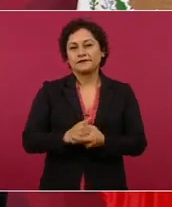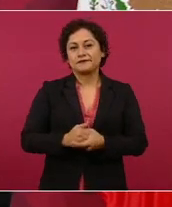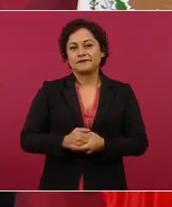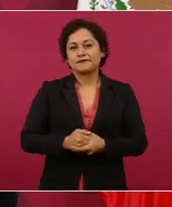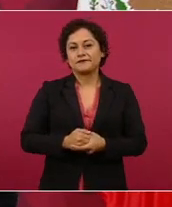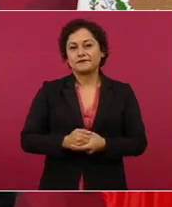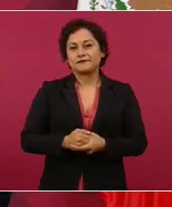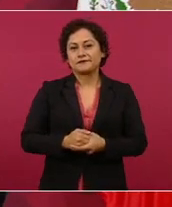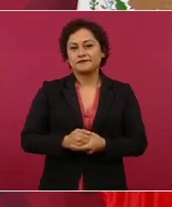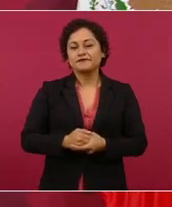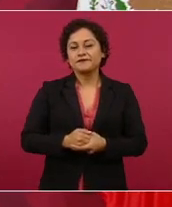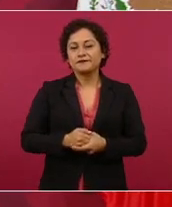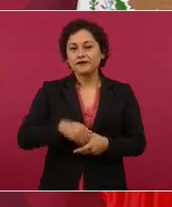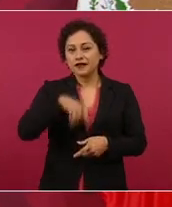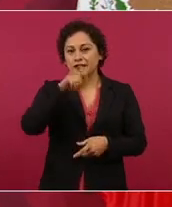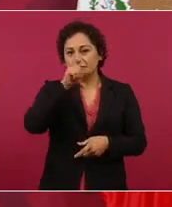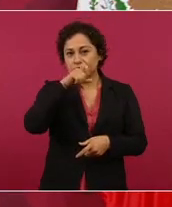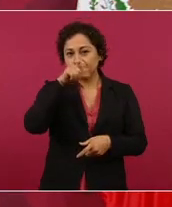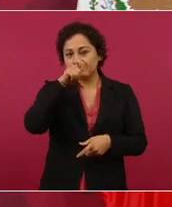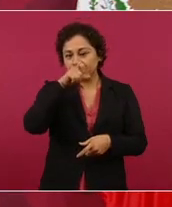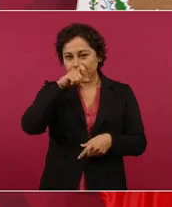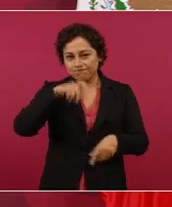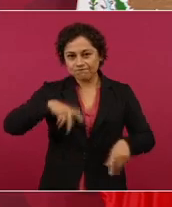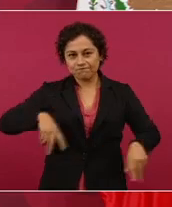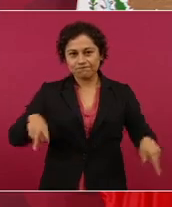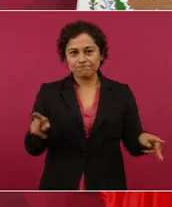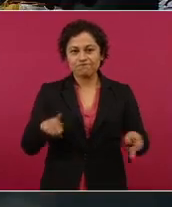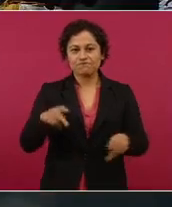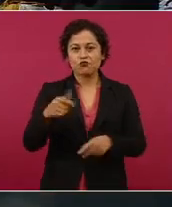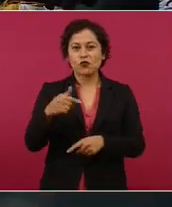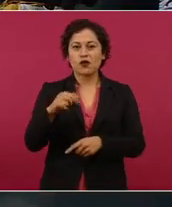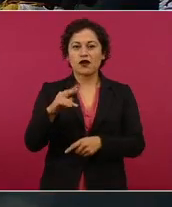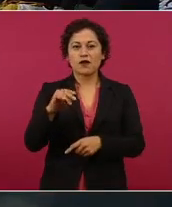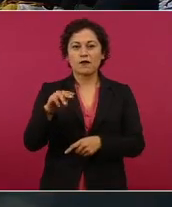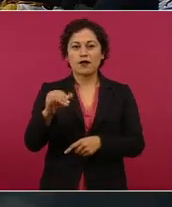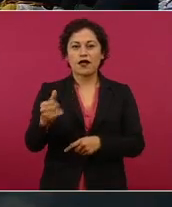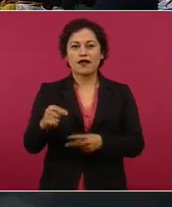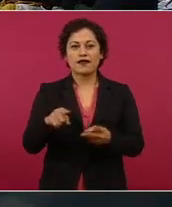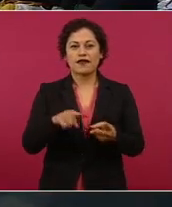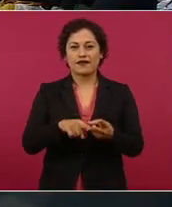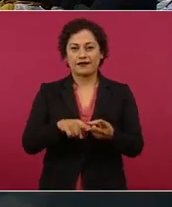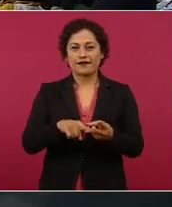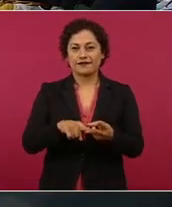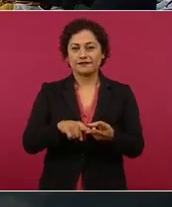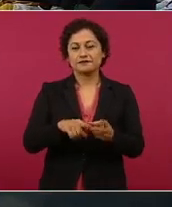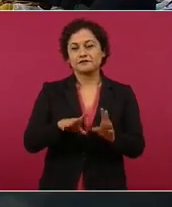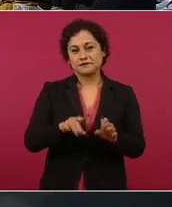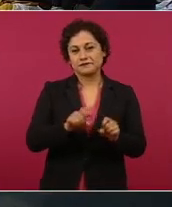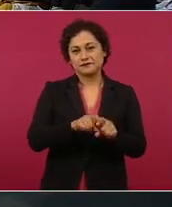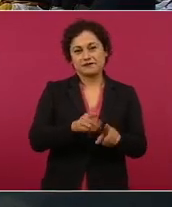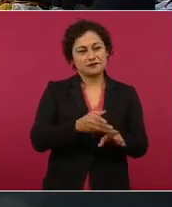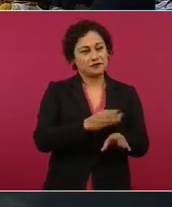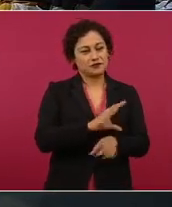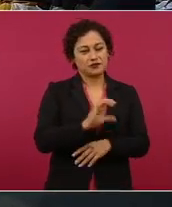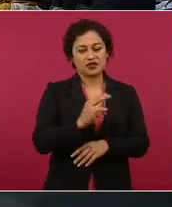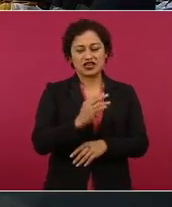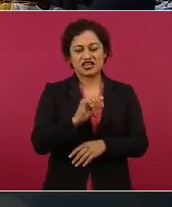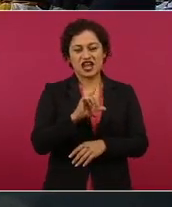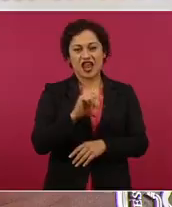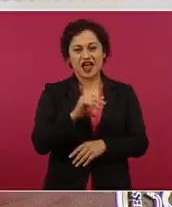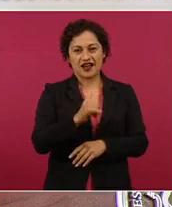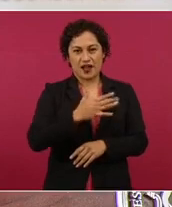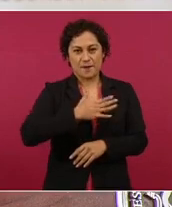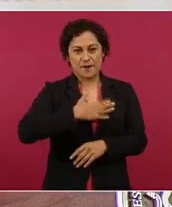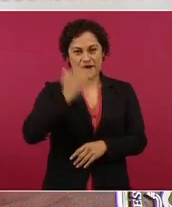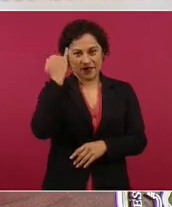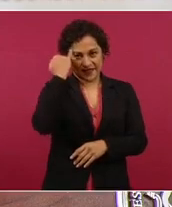la guacamaya o la chachalaca disfrazada de guacamaya, que